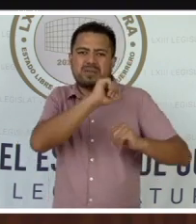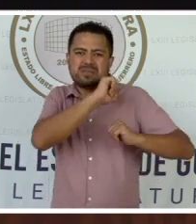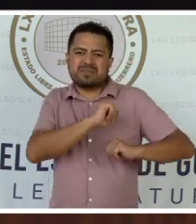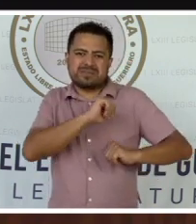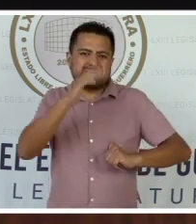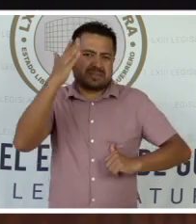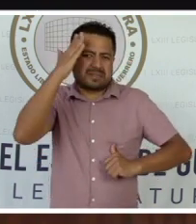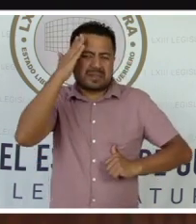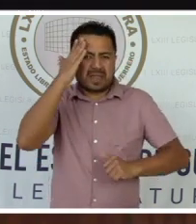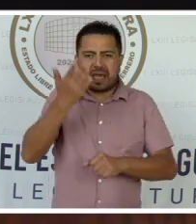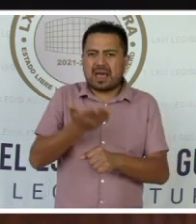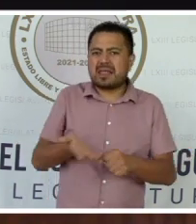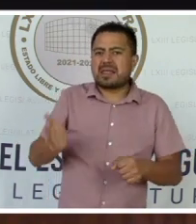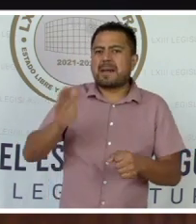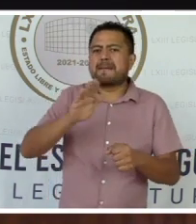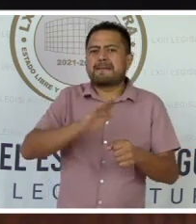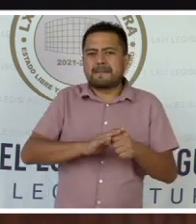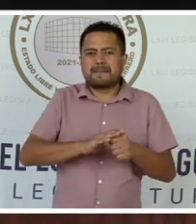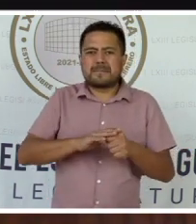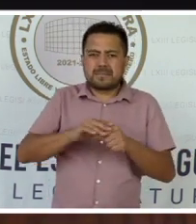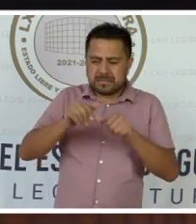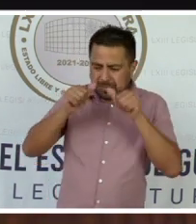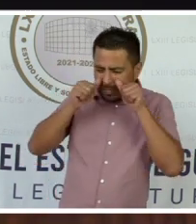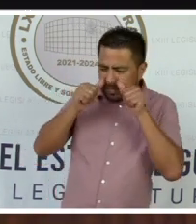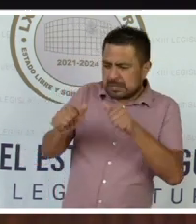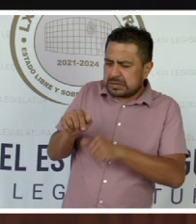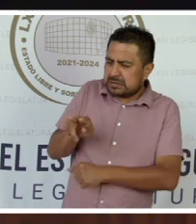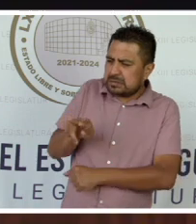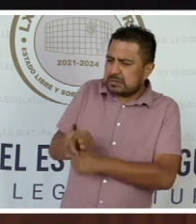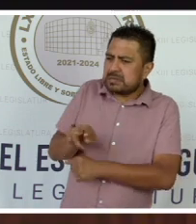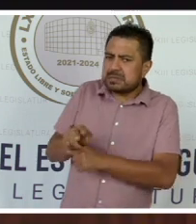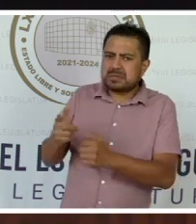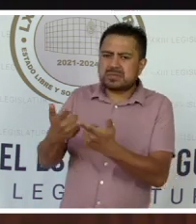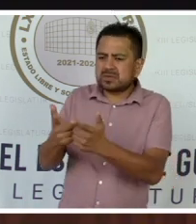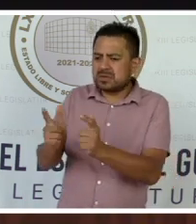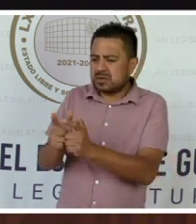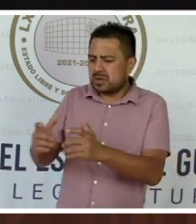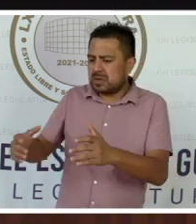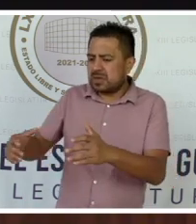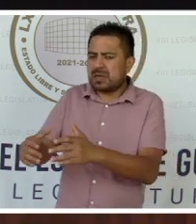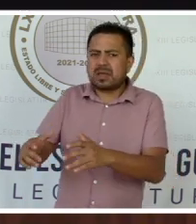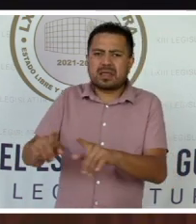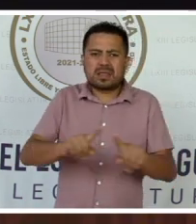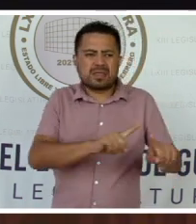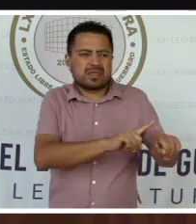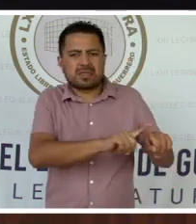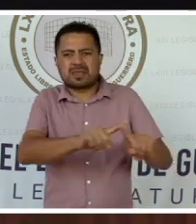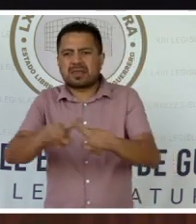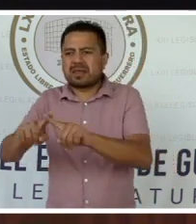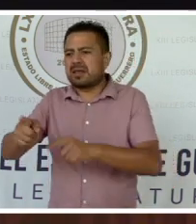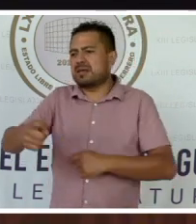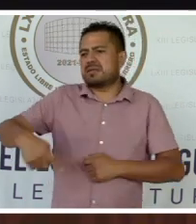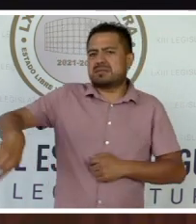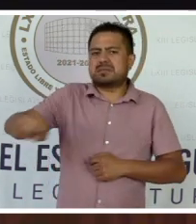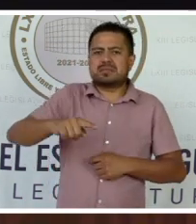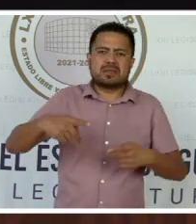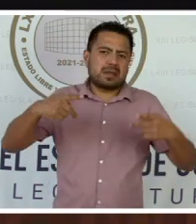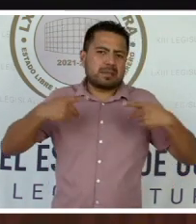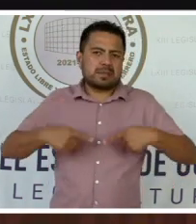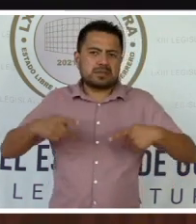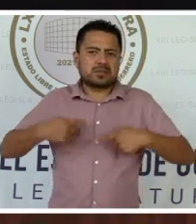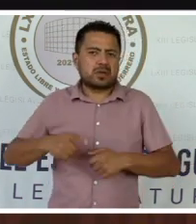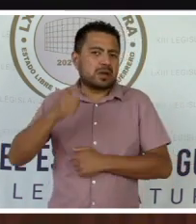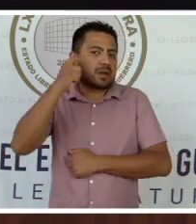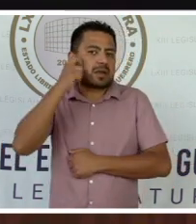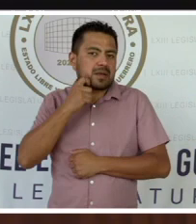funcional administrativo y de vigilancia que estará integrado por los diversos sectores de la sociedad guerrerense